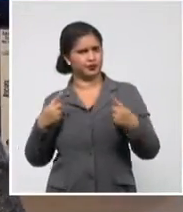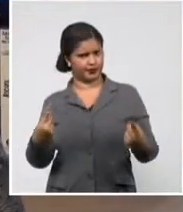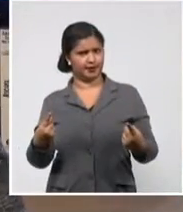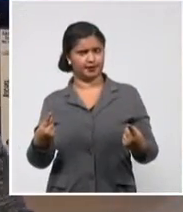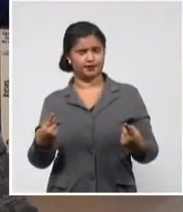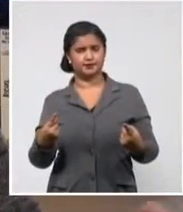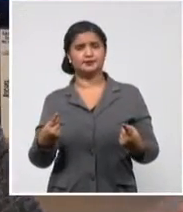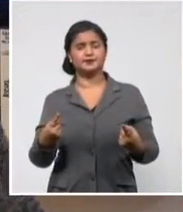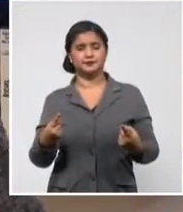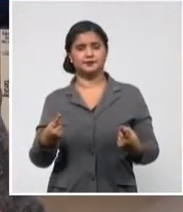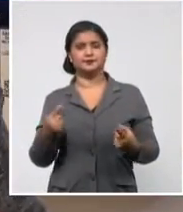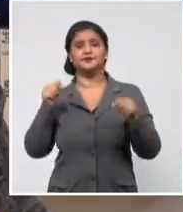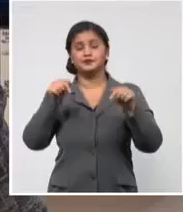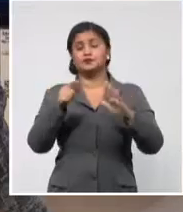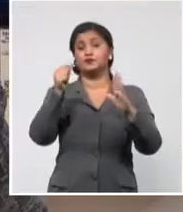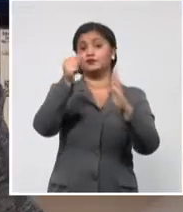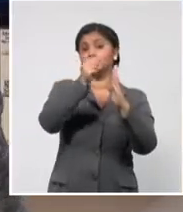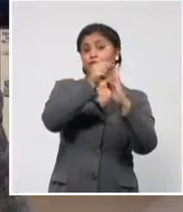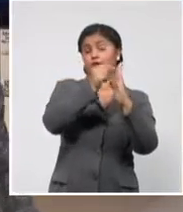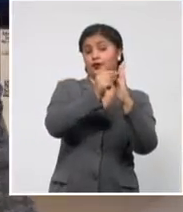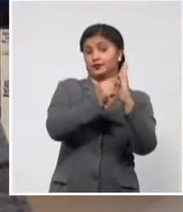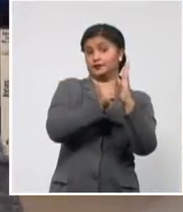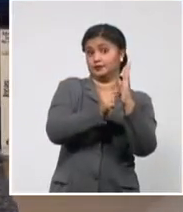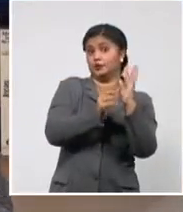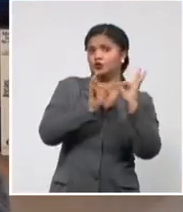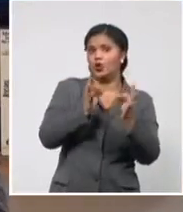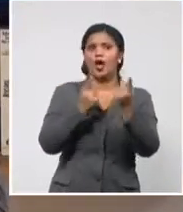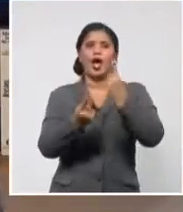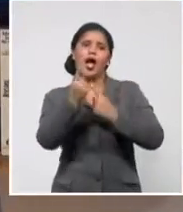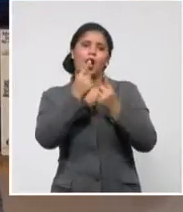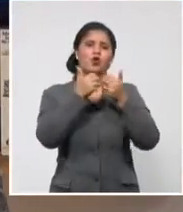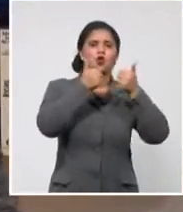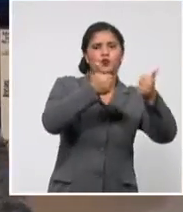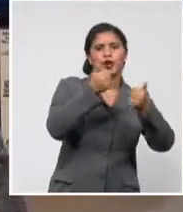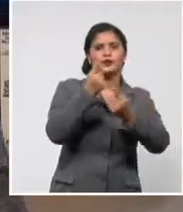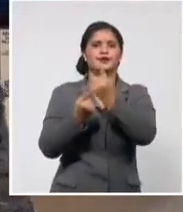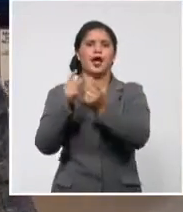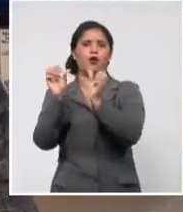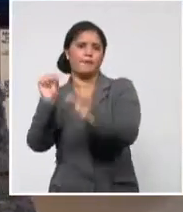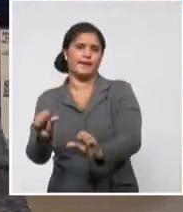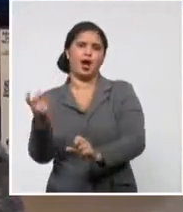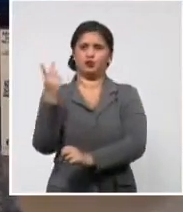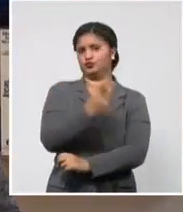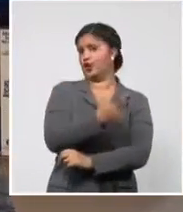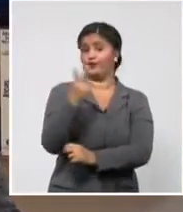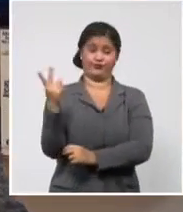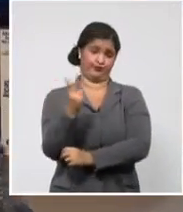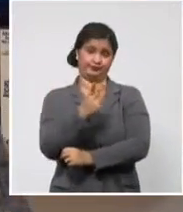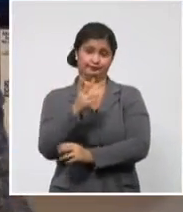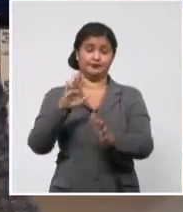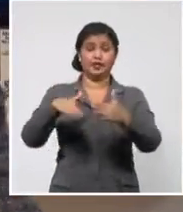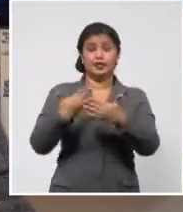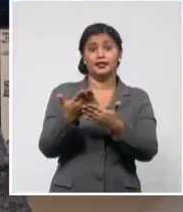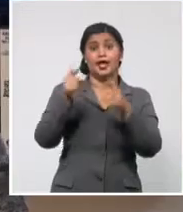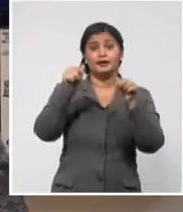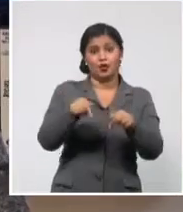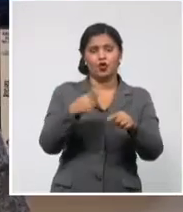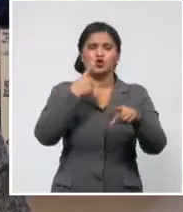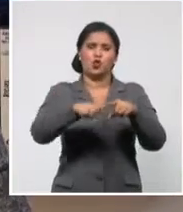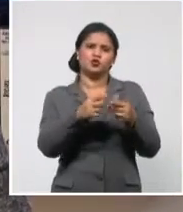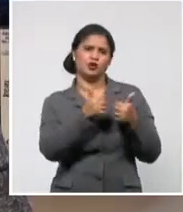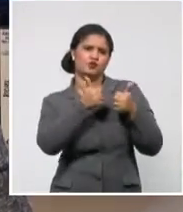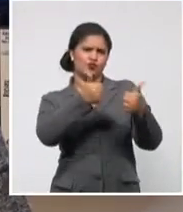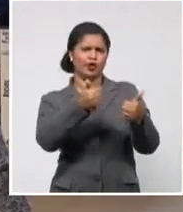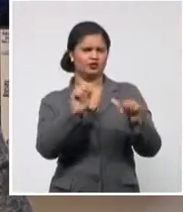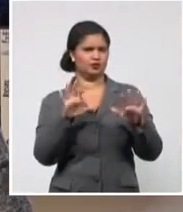que tienen elementos a favor y elementos también en contra. Yo creo que hoy podemos hablar de elementos a favor, el hecho